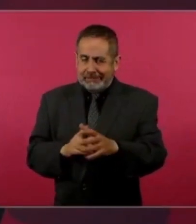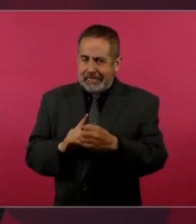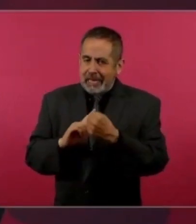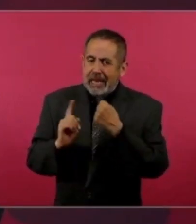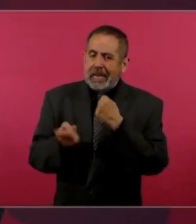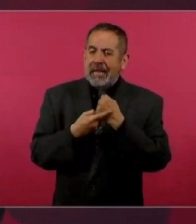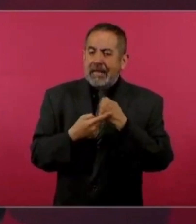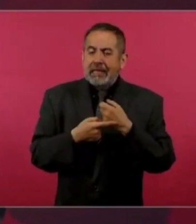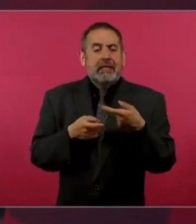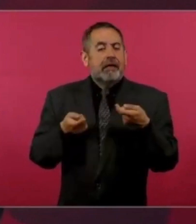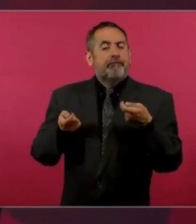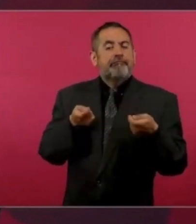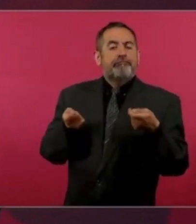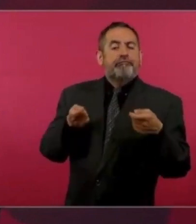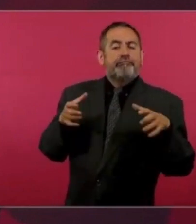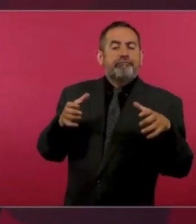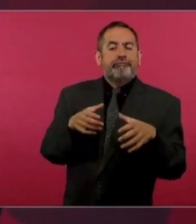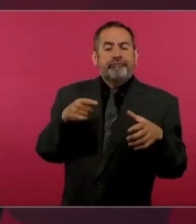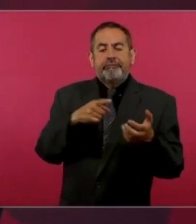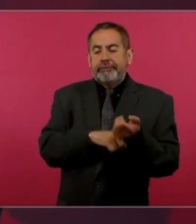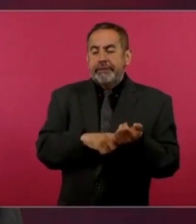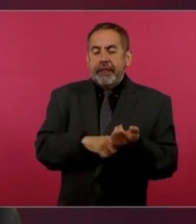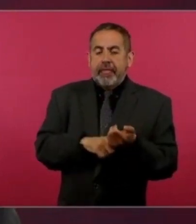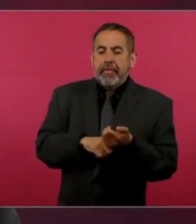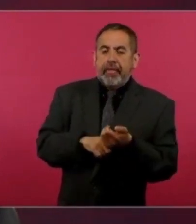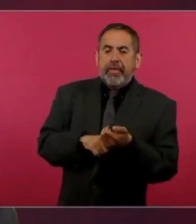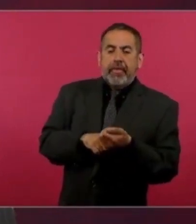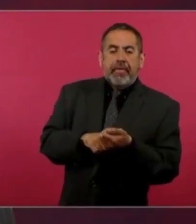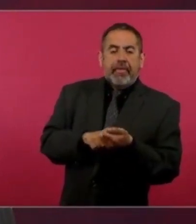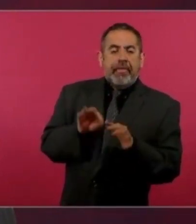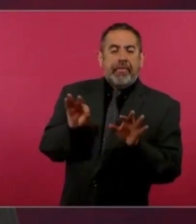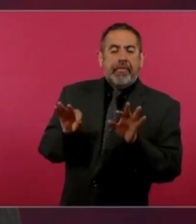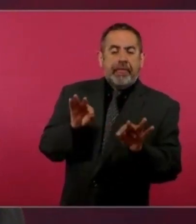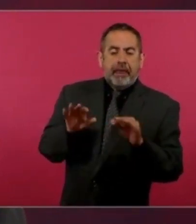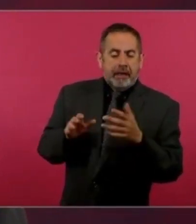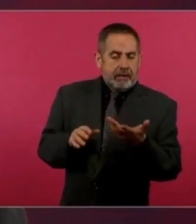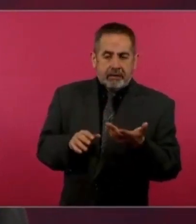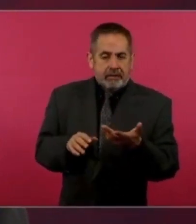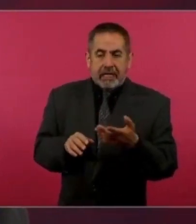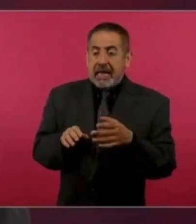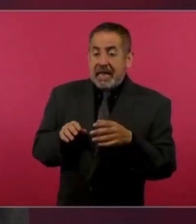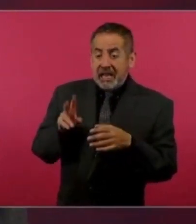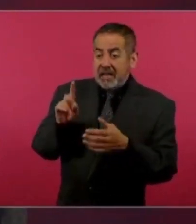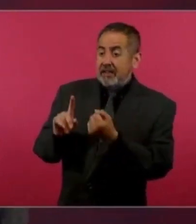está el interés de proteger